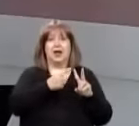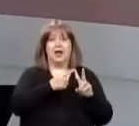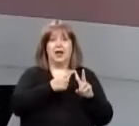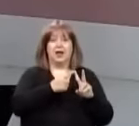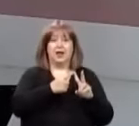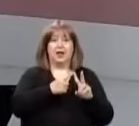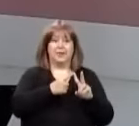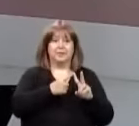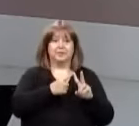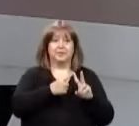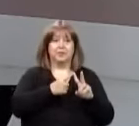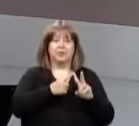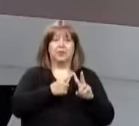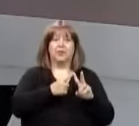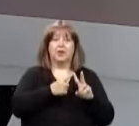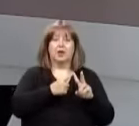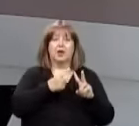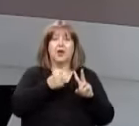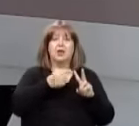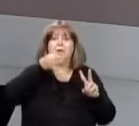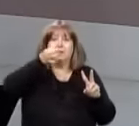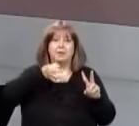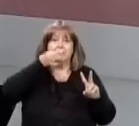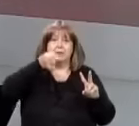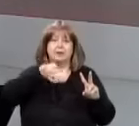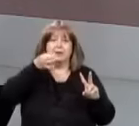Ah, eso es lo que vos, claro, vos lo habías puesto, que hubo algunas contradicciones